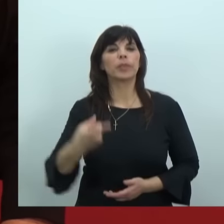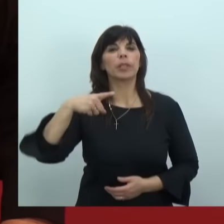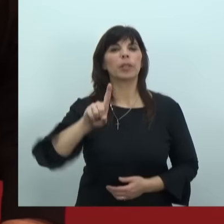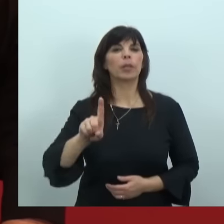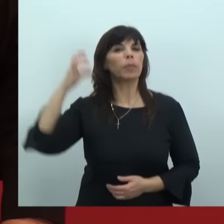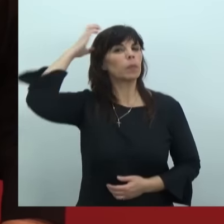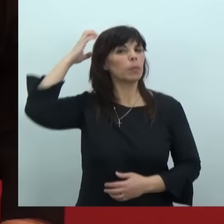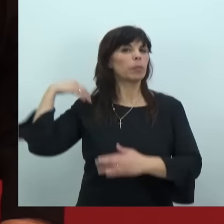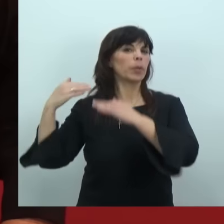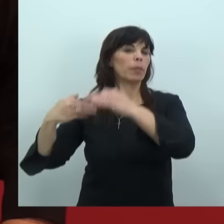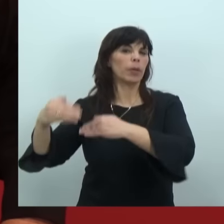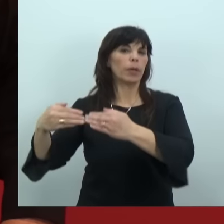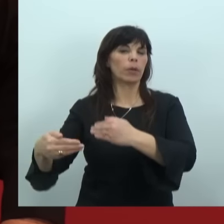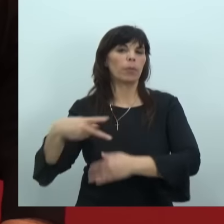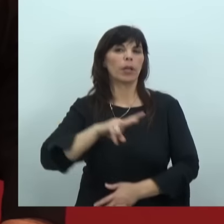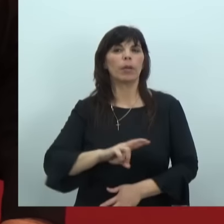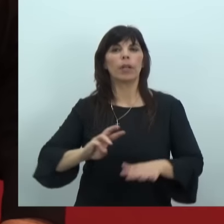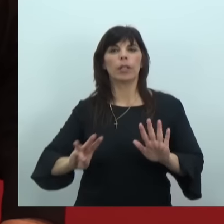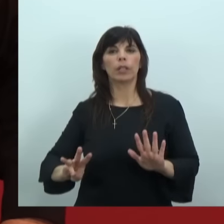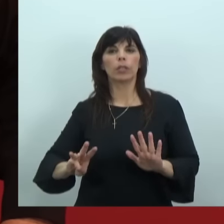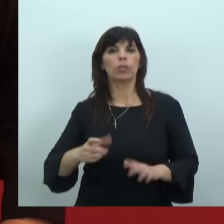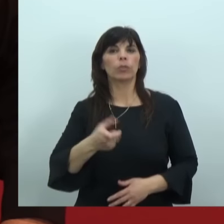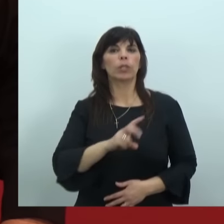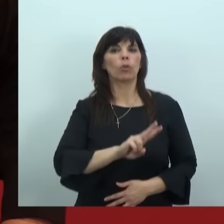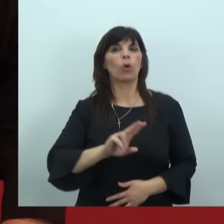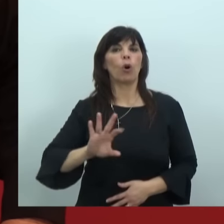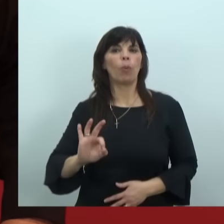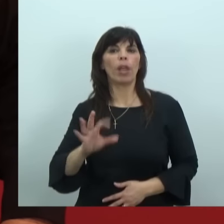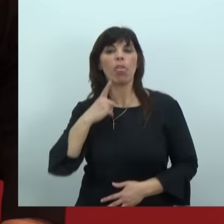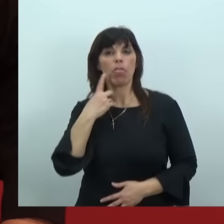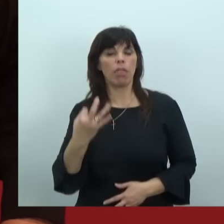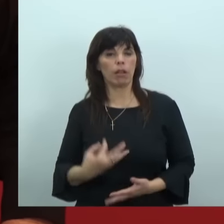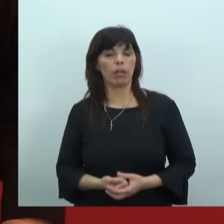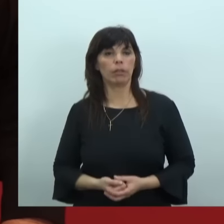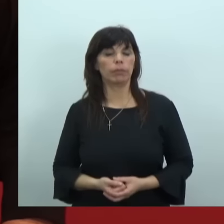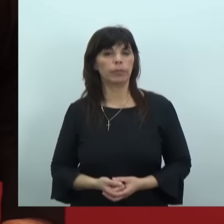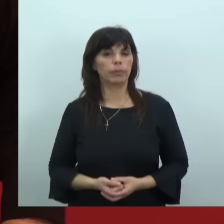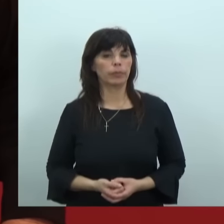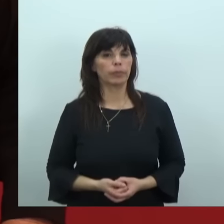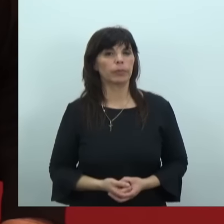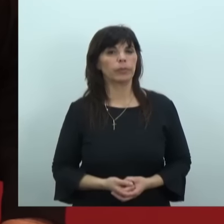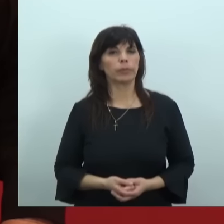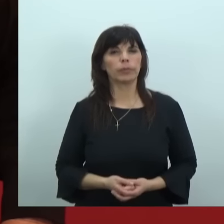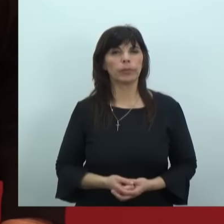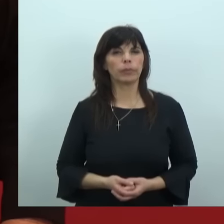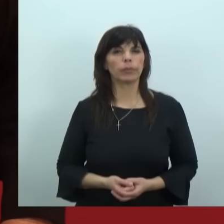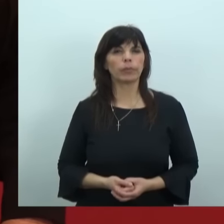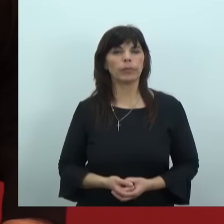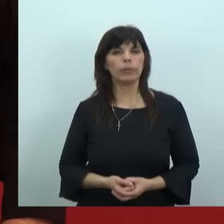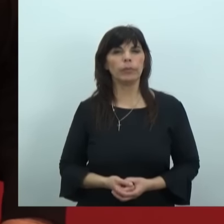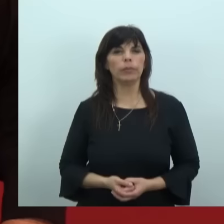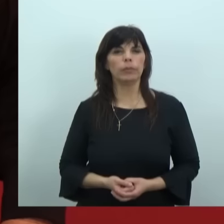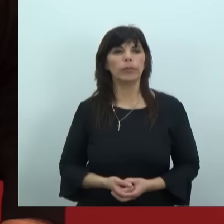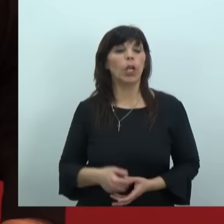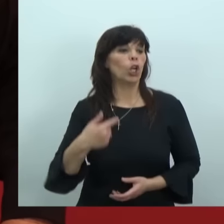Crónicas, capítulo 28, versículo 20, nos dice semejante cosa. Dice, nunca